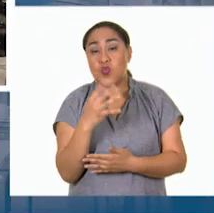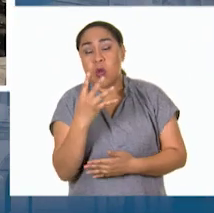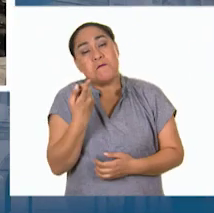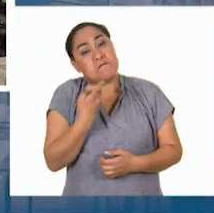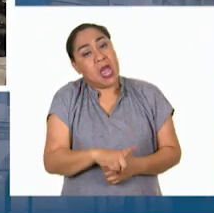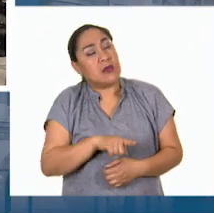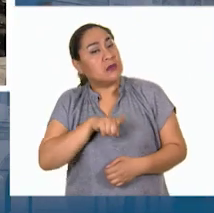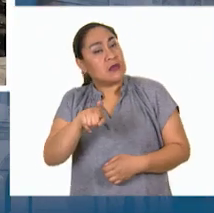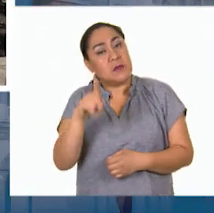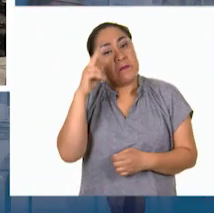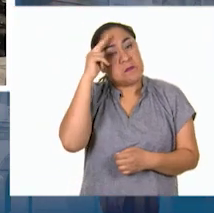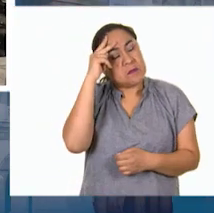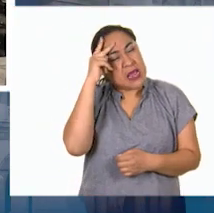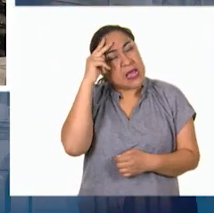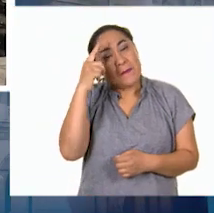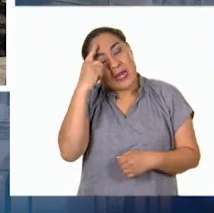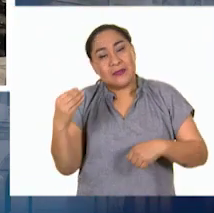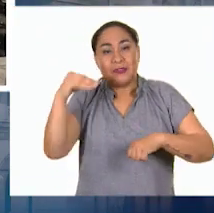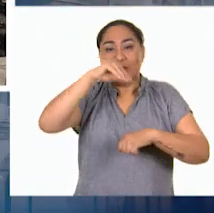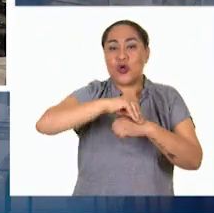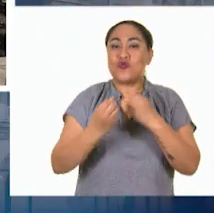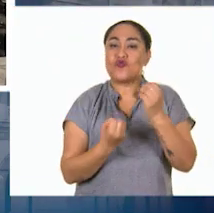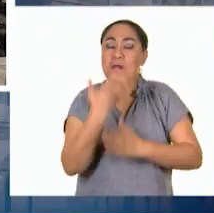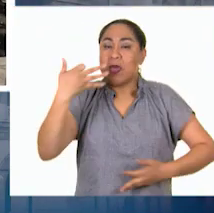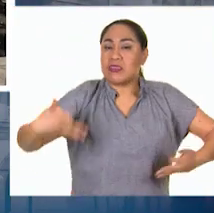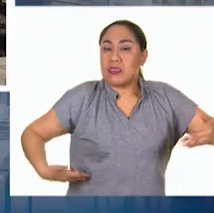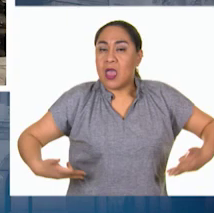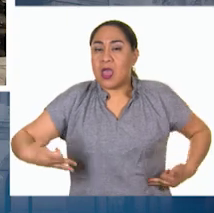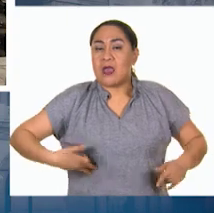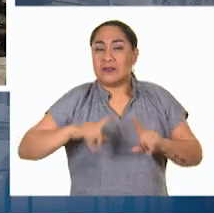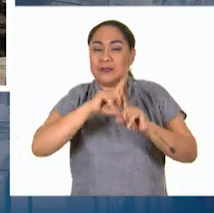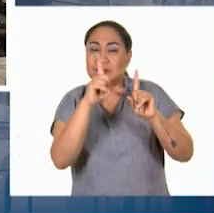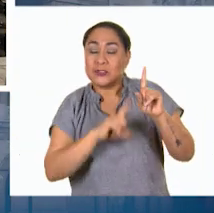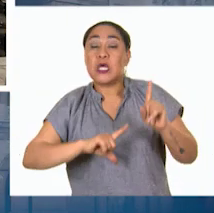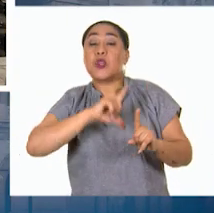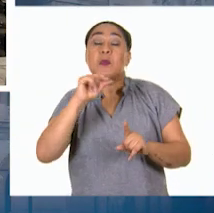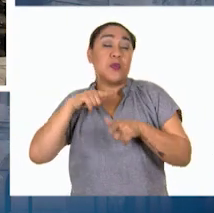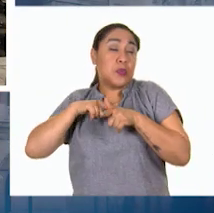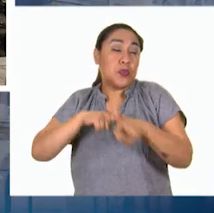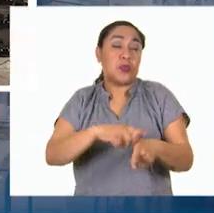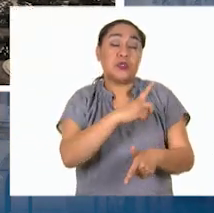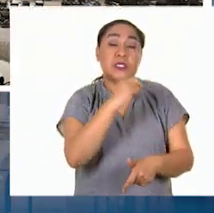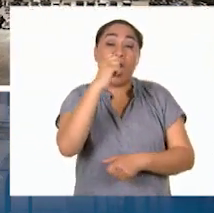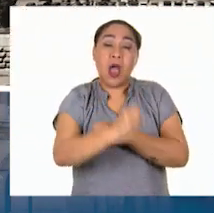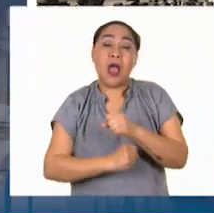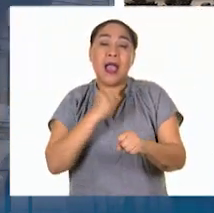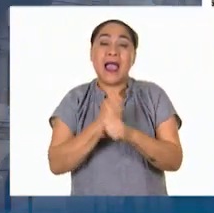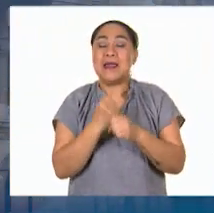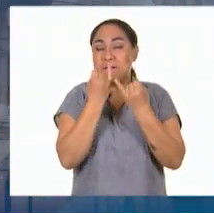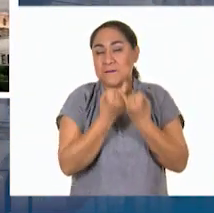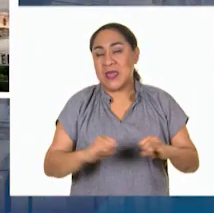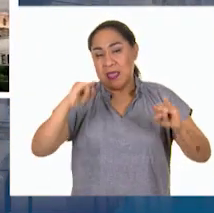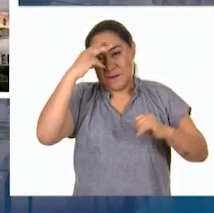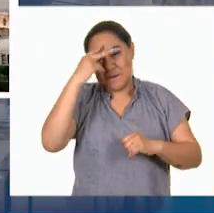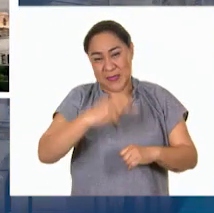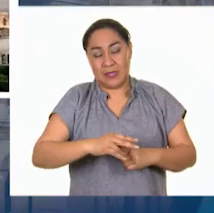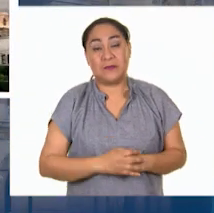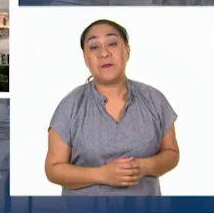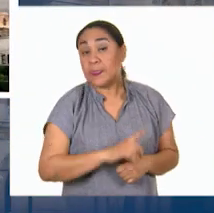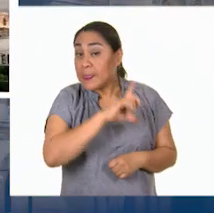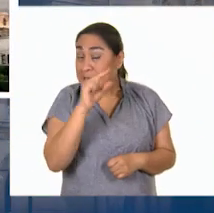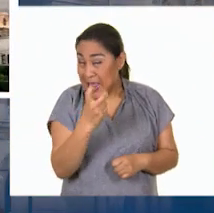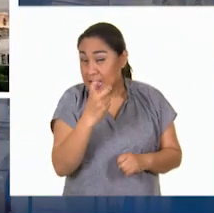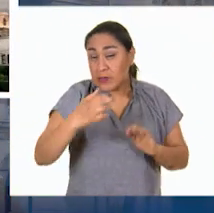de Porfirio Díaz para albergar al nuevo Teatro Nacional y celebrar el centenario de la Independencia de México. En su